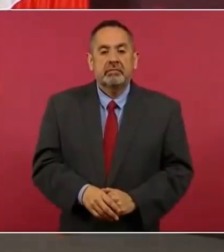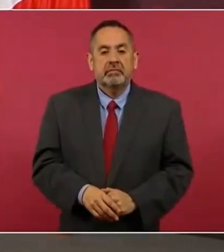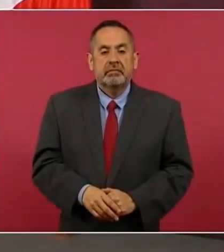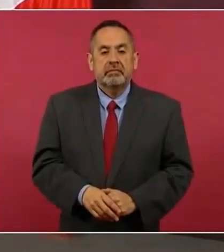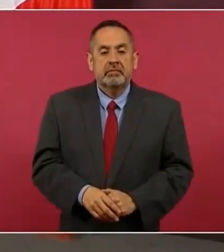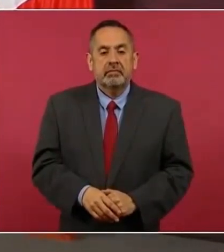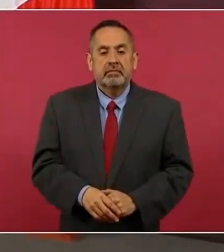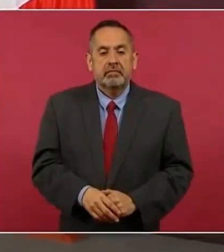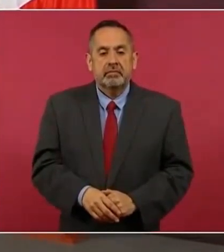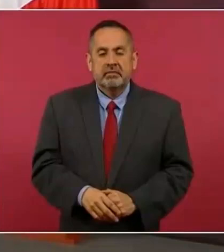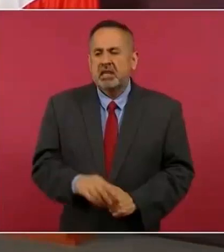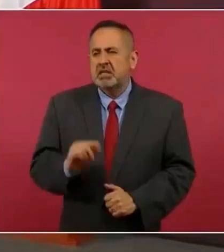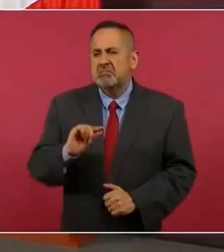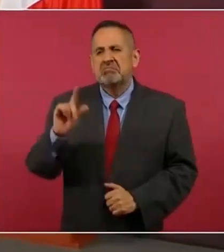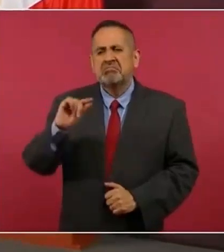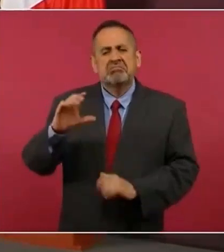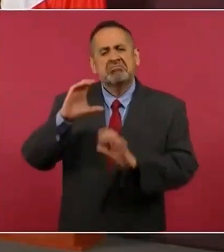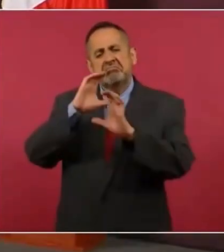nuestros cantantes,